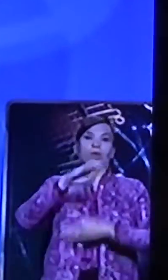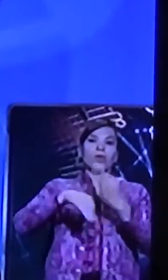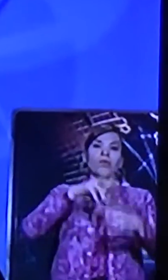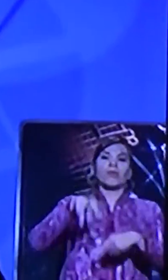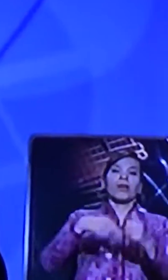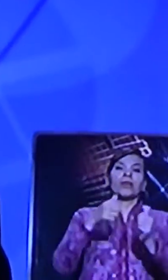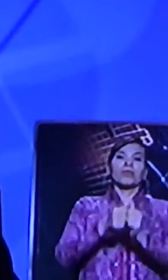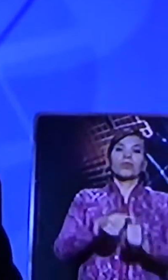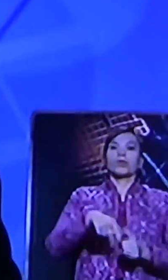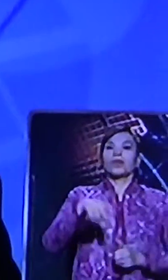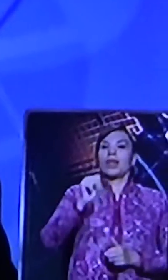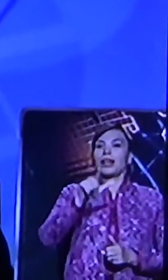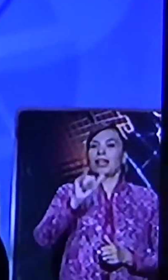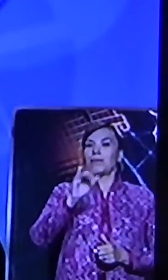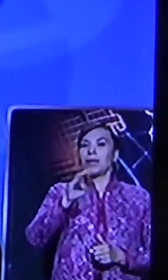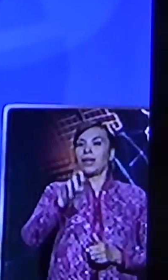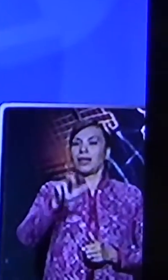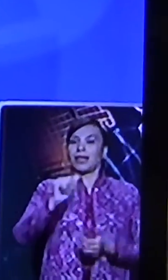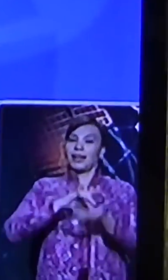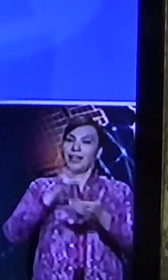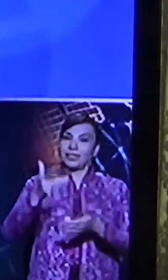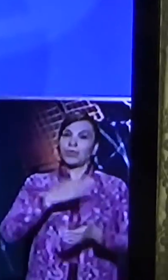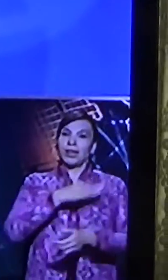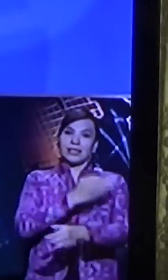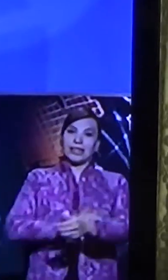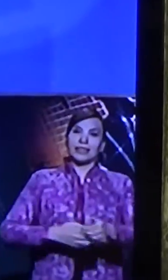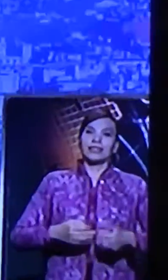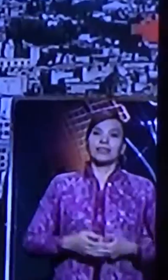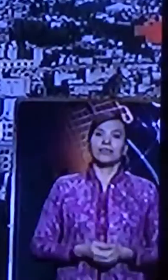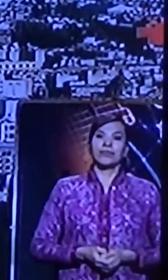por mi parte. Volvemos con Carla Iberia. Gracias.